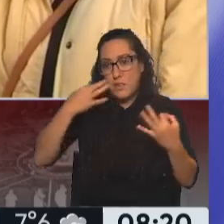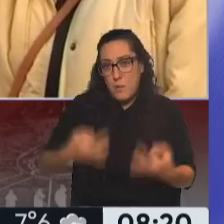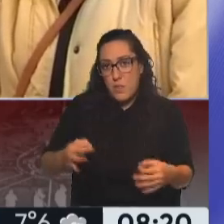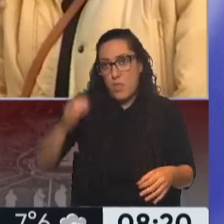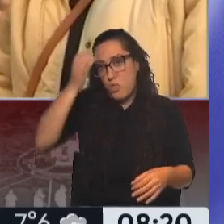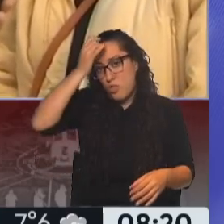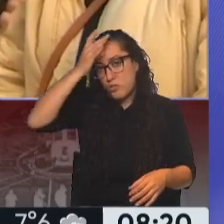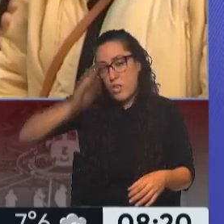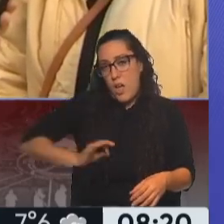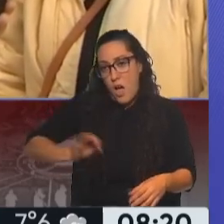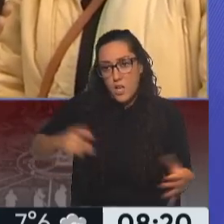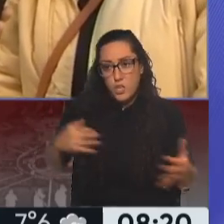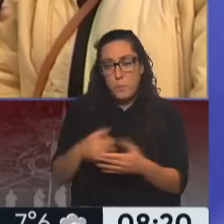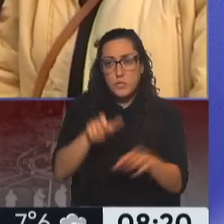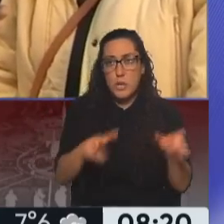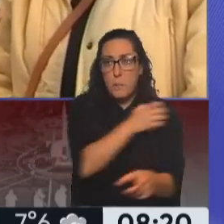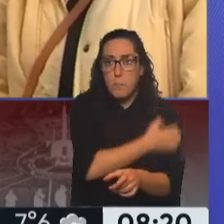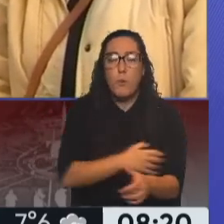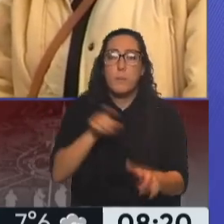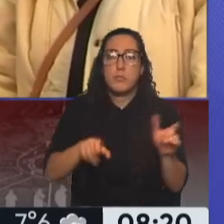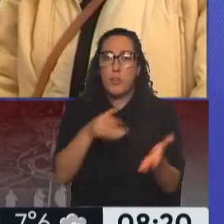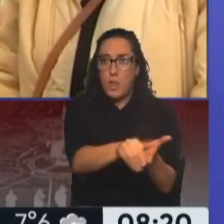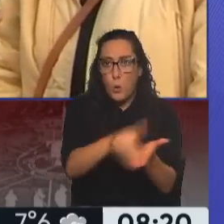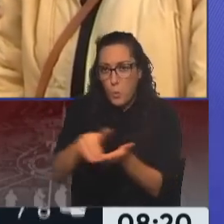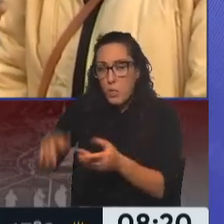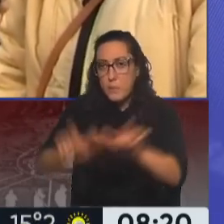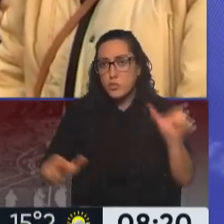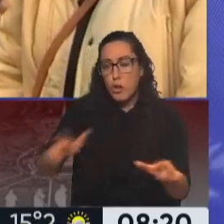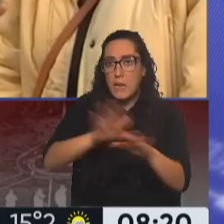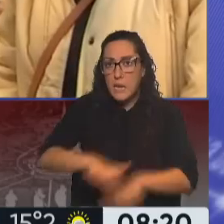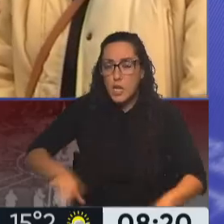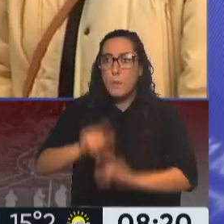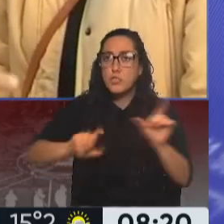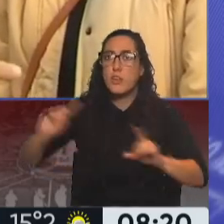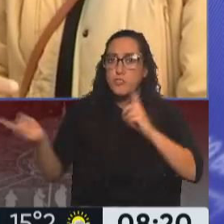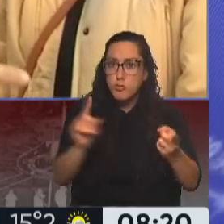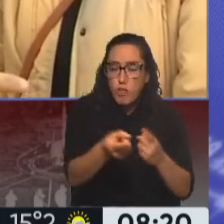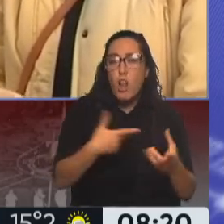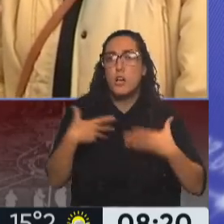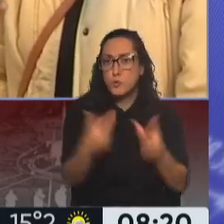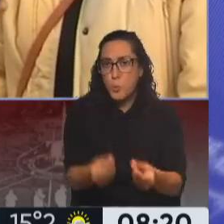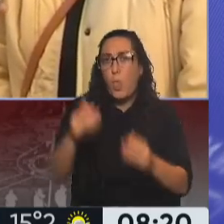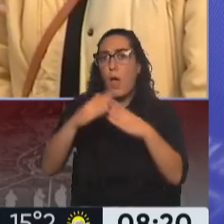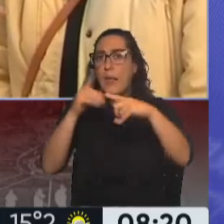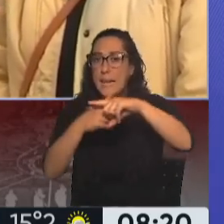años. A los pobres, a los marginados, a los niños, a los solos. Hay una